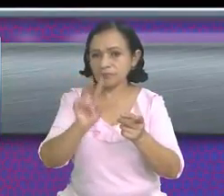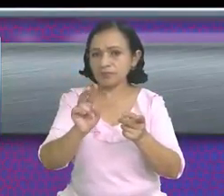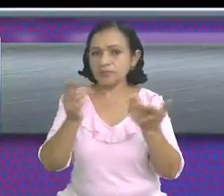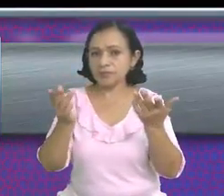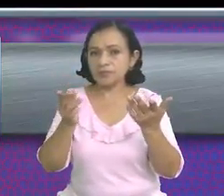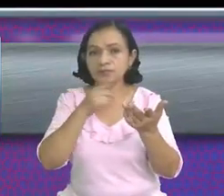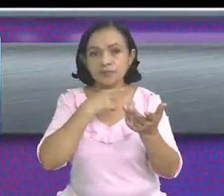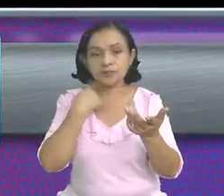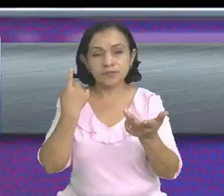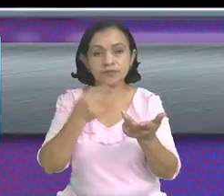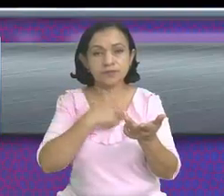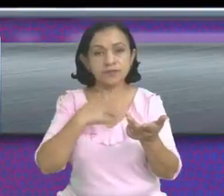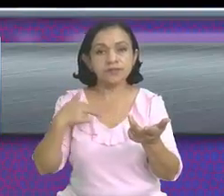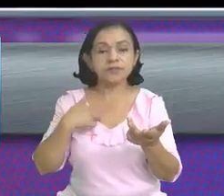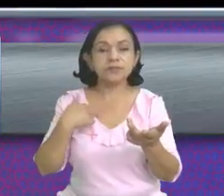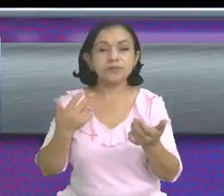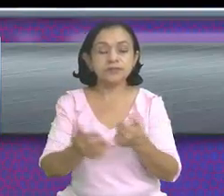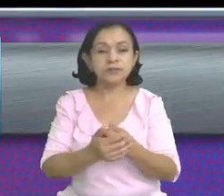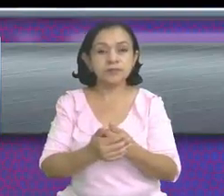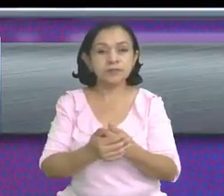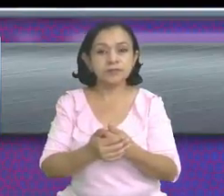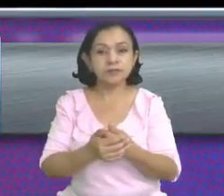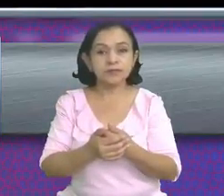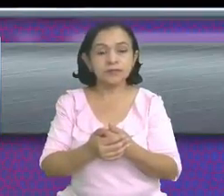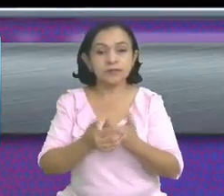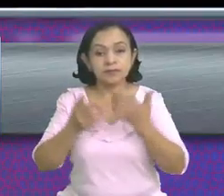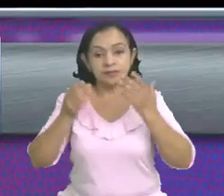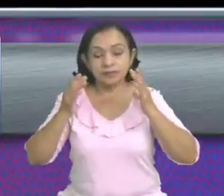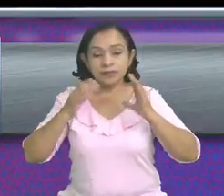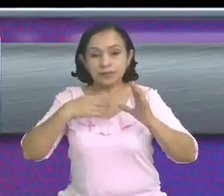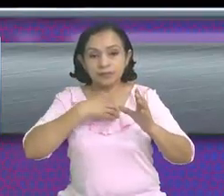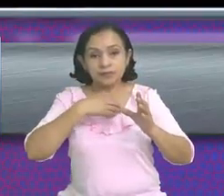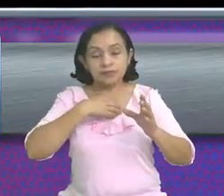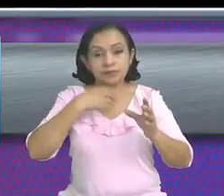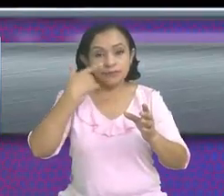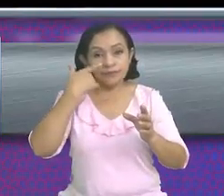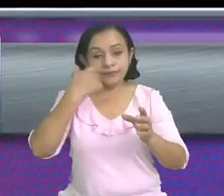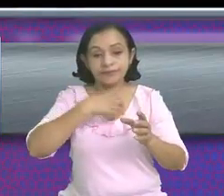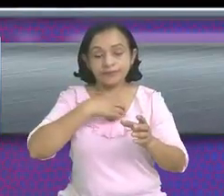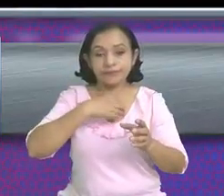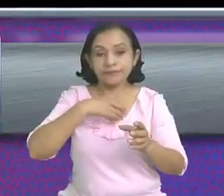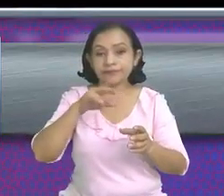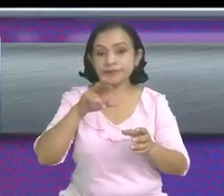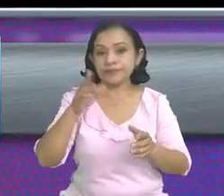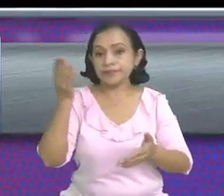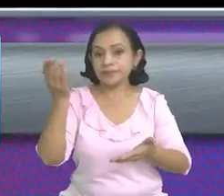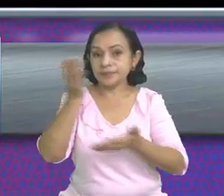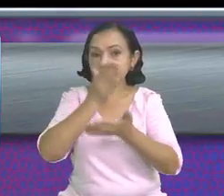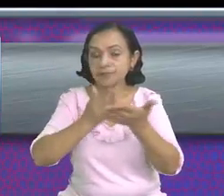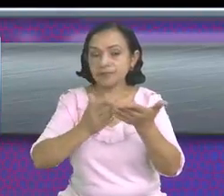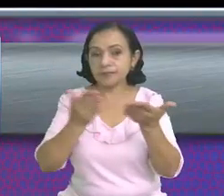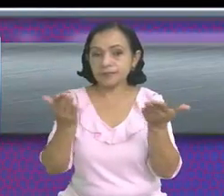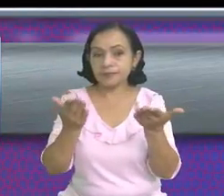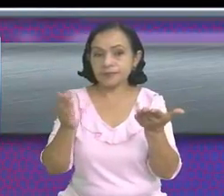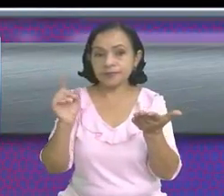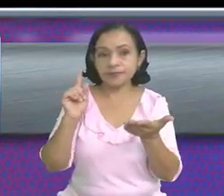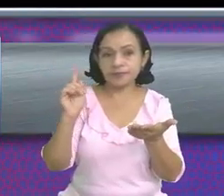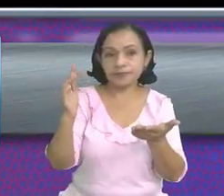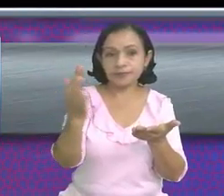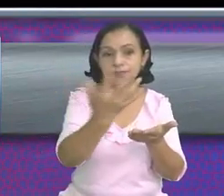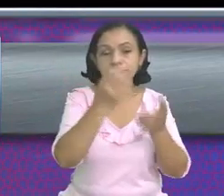cierto que te estás tratando de identificar tú o reconocerte a vos mismo, pero de pronto estás fuera de lugar, fuera de todo lo